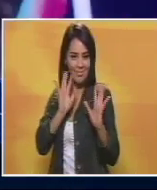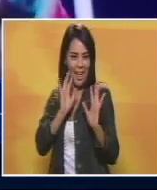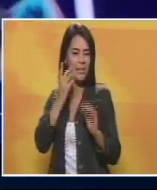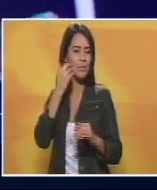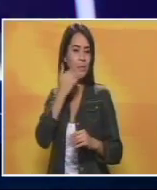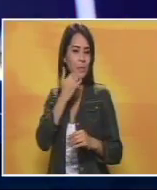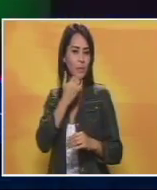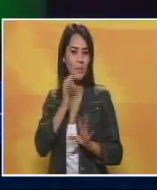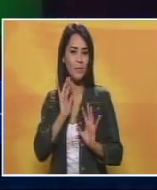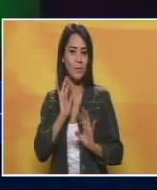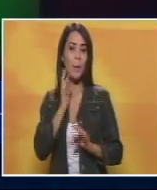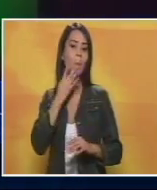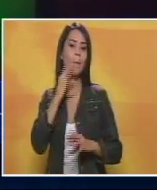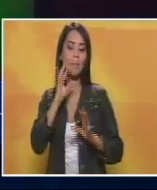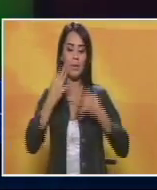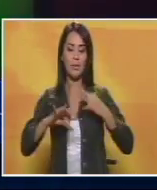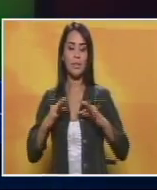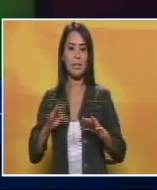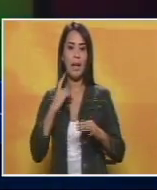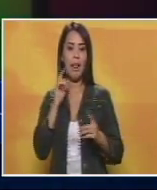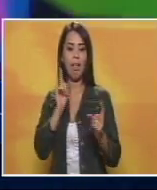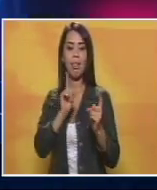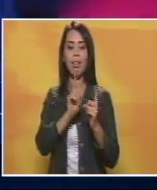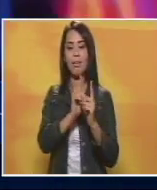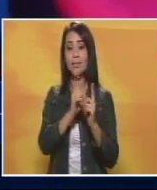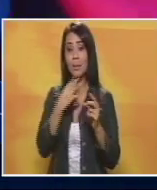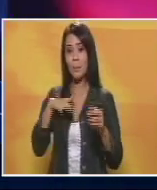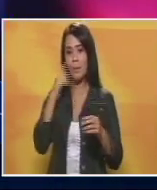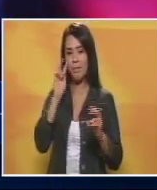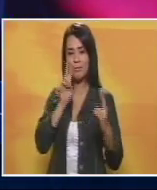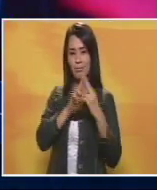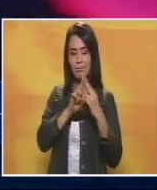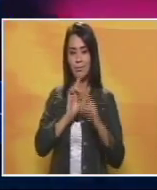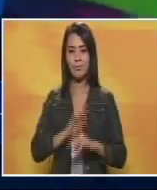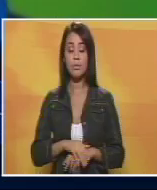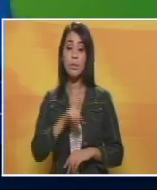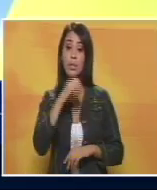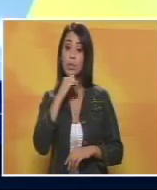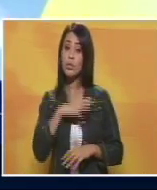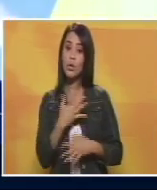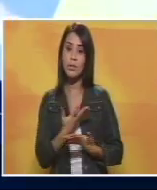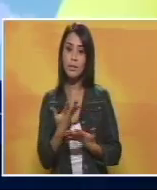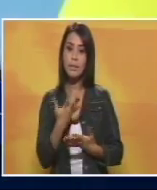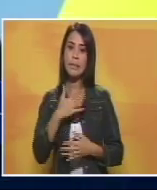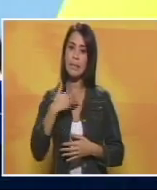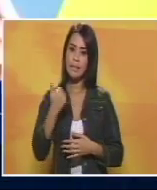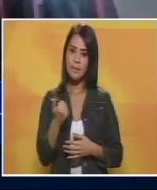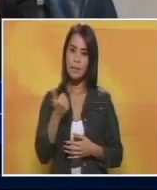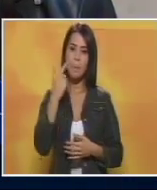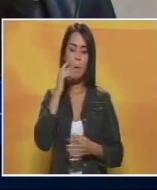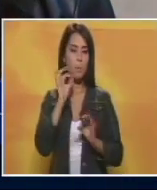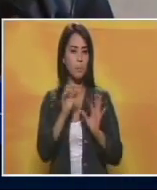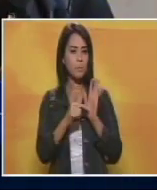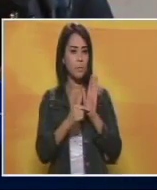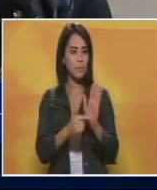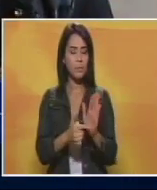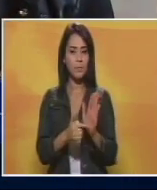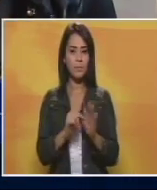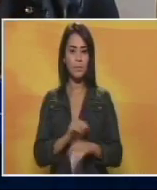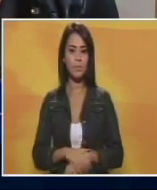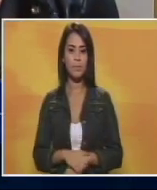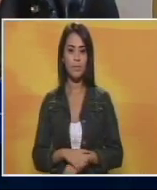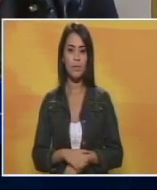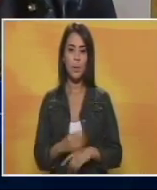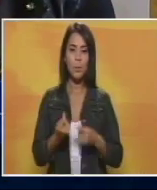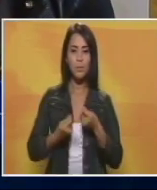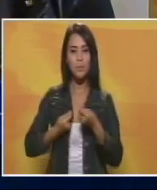¿no? Mientras esté soltera, cualquier mujer lo puede hacer. Y eso fue una historia que quisimos hacerla, quisimos plasmarla con un